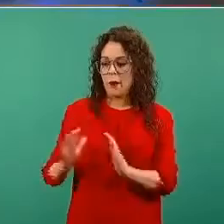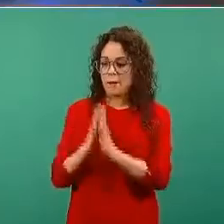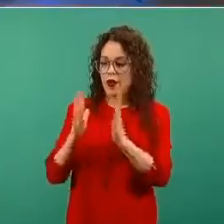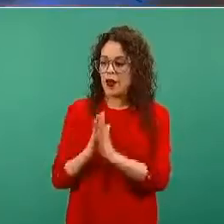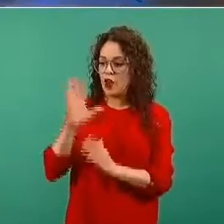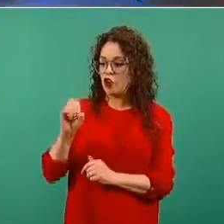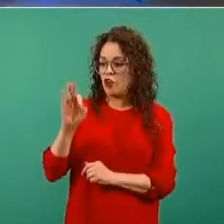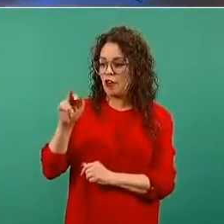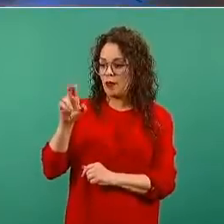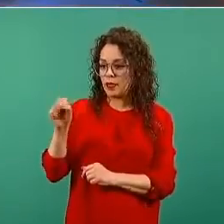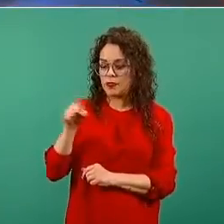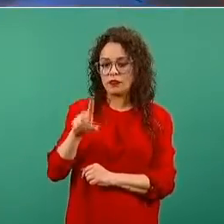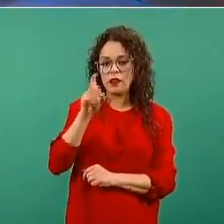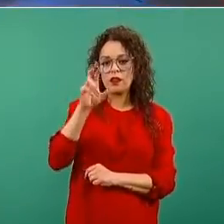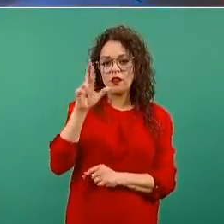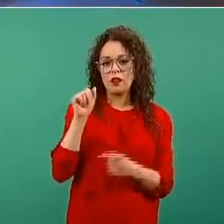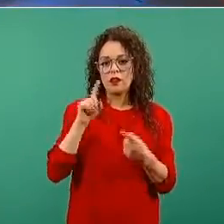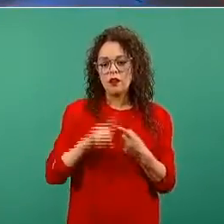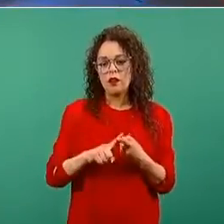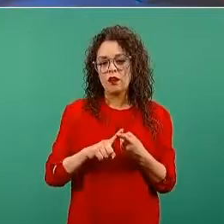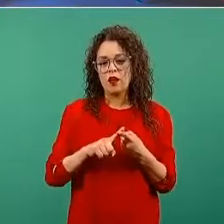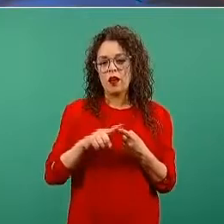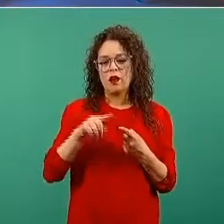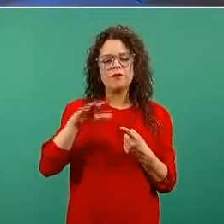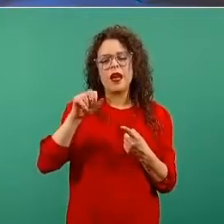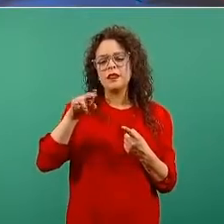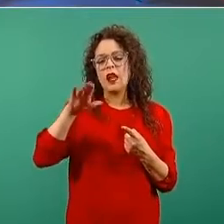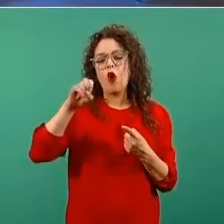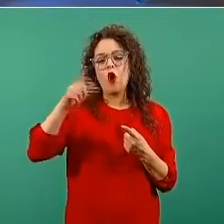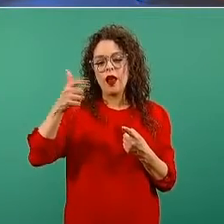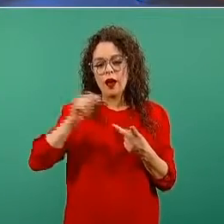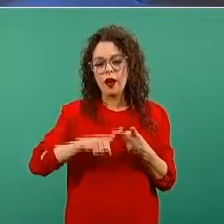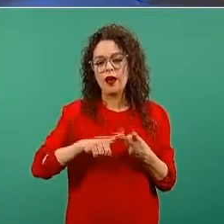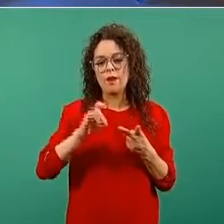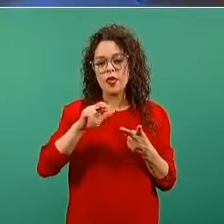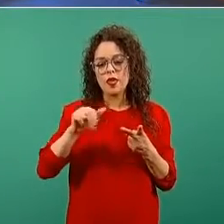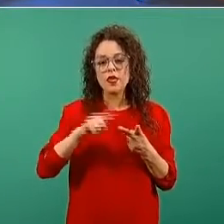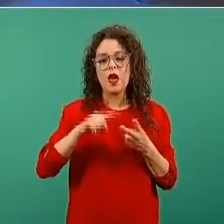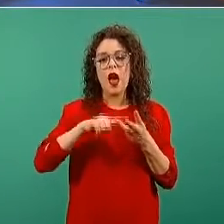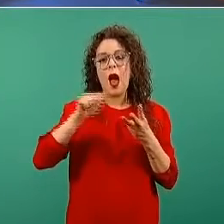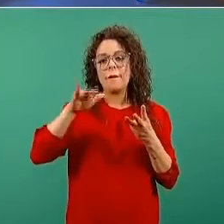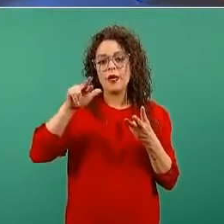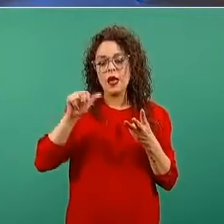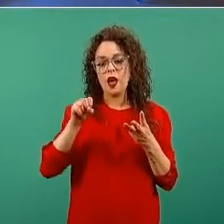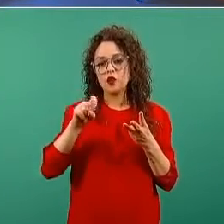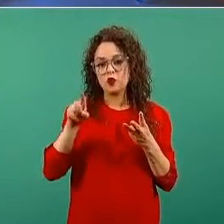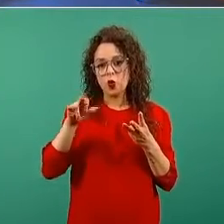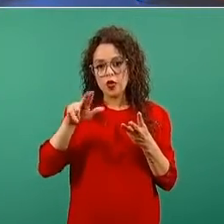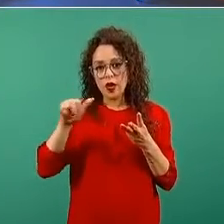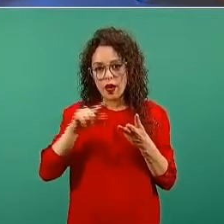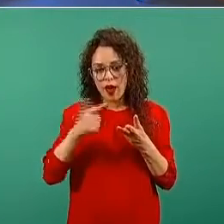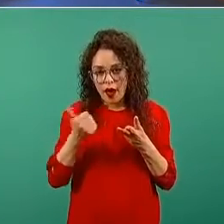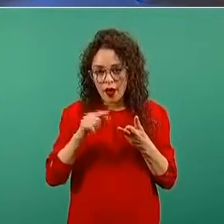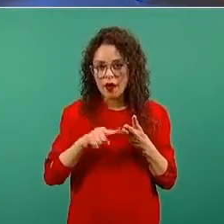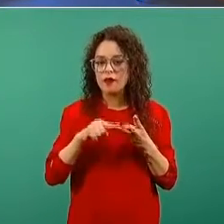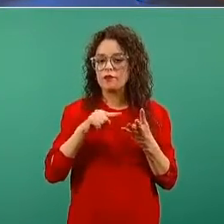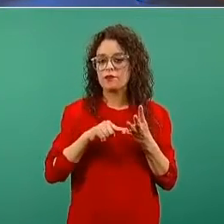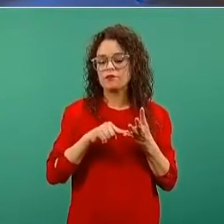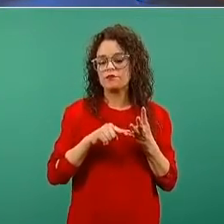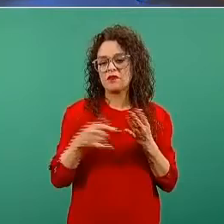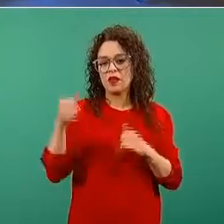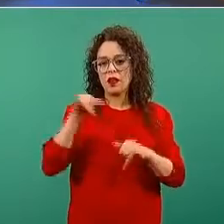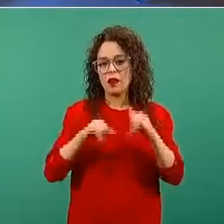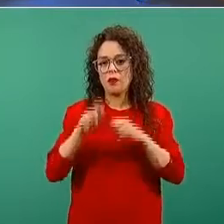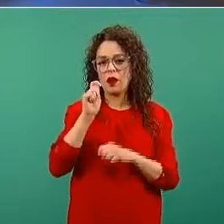América Orellana, la maestra Olga Piña, también Armida Zúñiga en el laboratorio de control analítico,